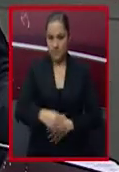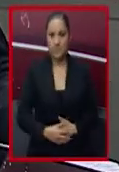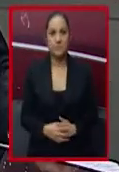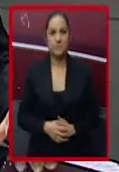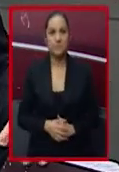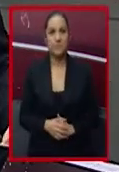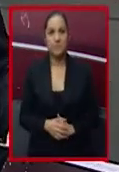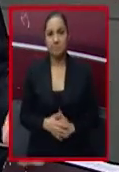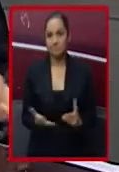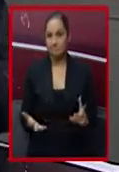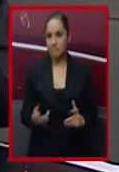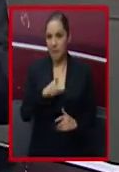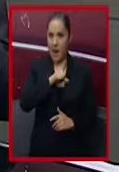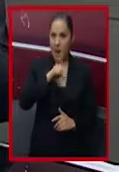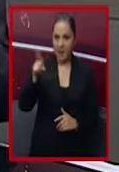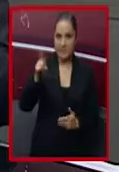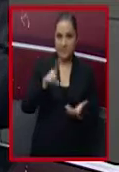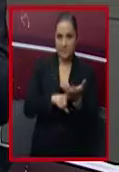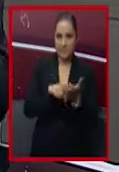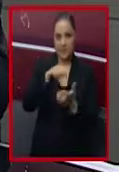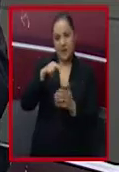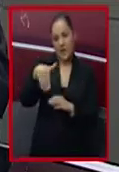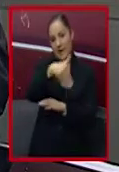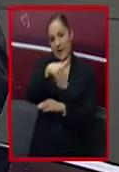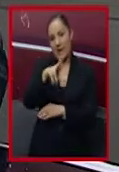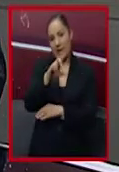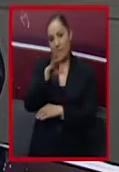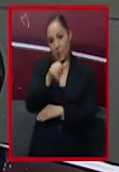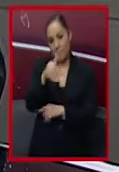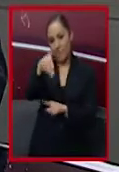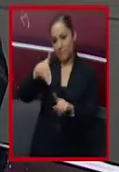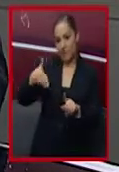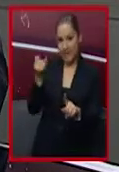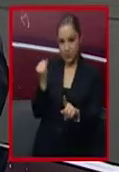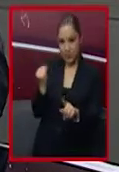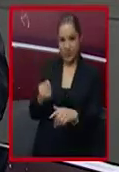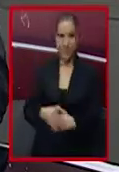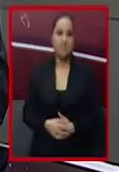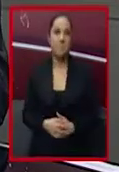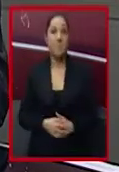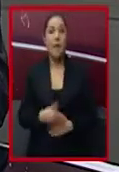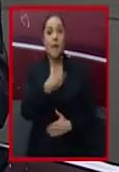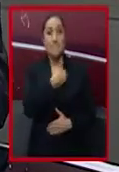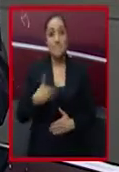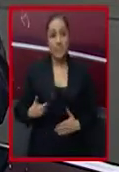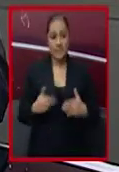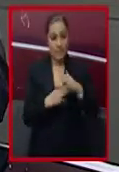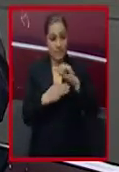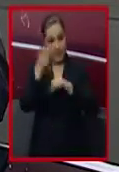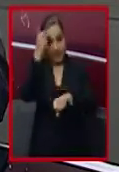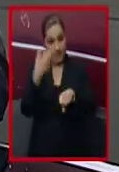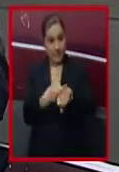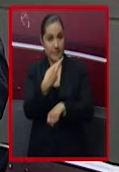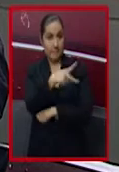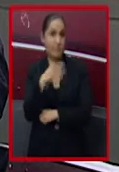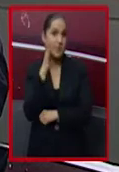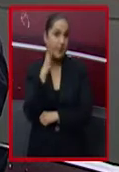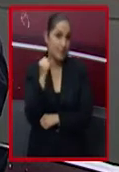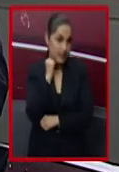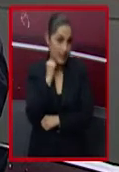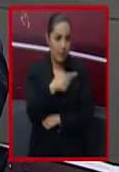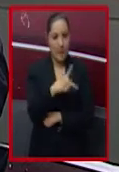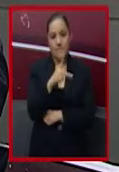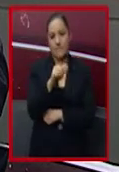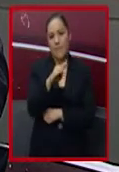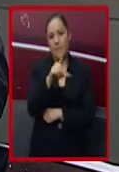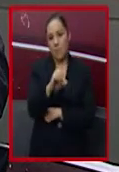México. Así es, allá en Reforma e Insurgentes. Bueno, vamos con otros temas. El presidente de la mesa directiva de la Cámara Alta del Senado de la República,